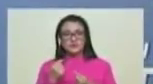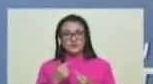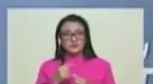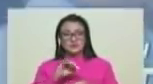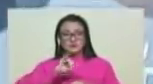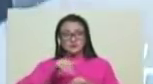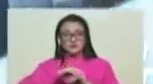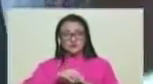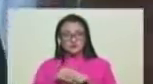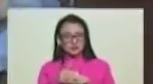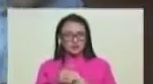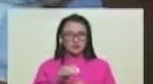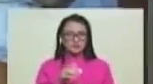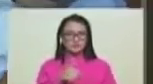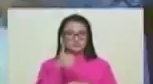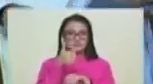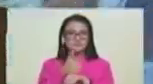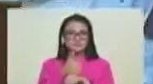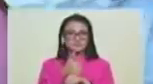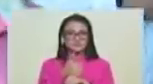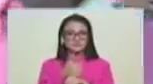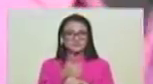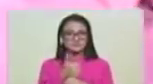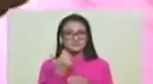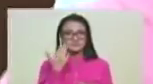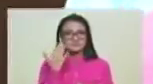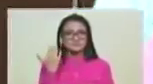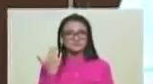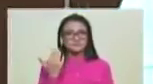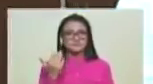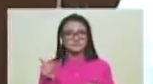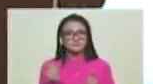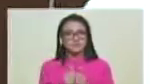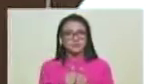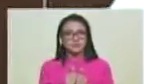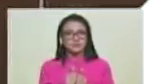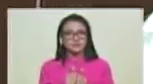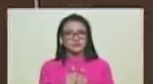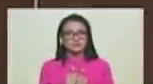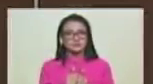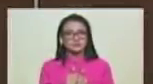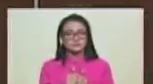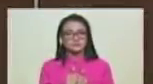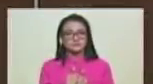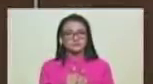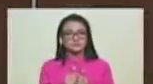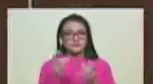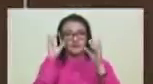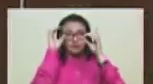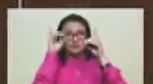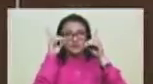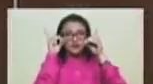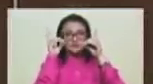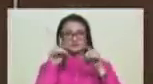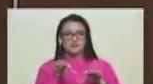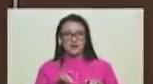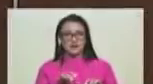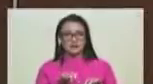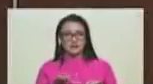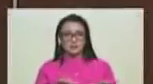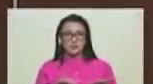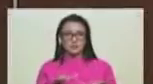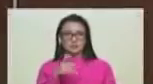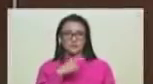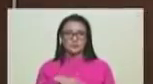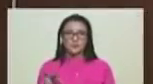Jorge Rodríguez como jefe de esta instancia. También viene acompañado, por supuesto, de Delcy Rodríguez como la secretaria general de